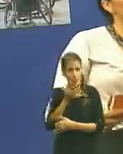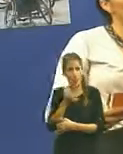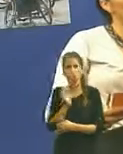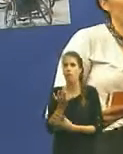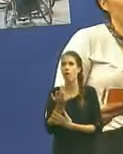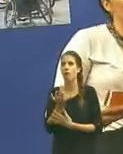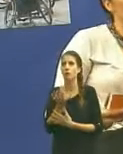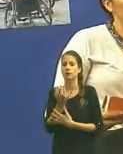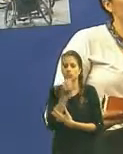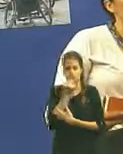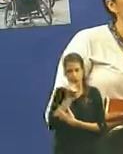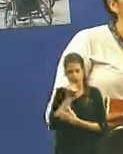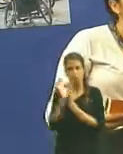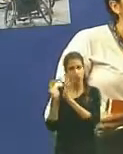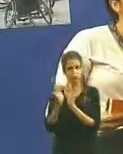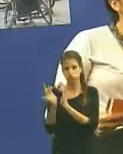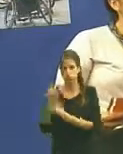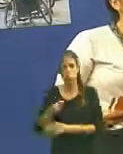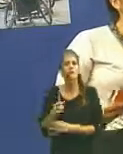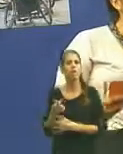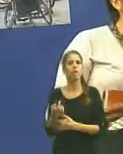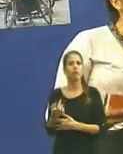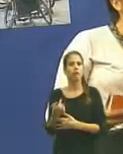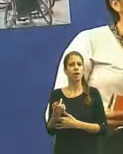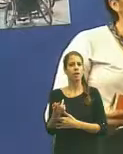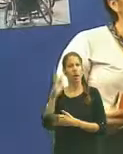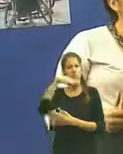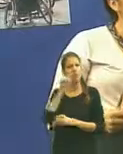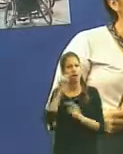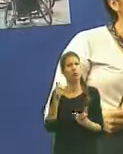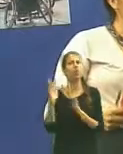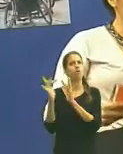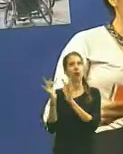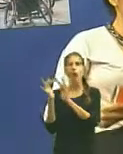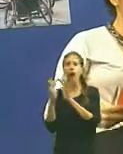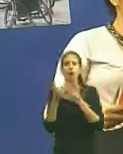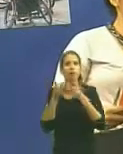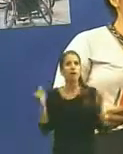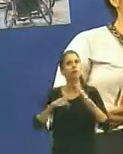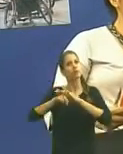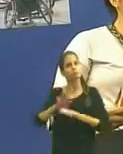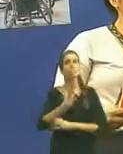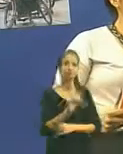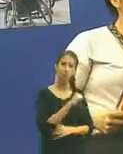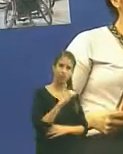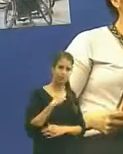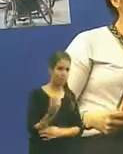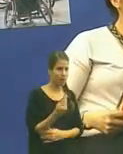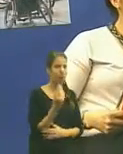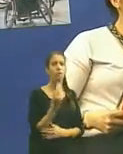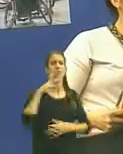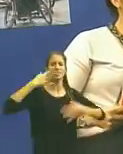notan por ejemplo los padres, los familiares más directos, realmente comienzan a ver esos resultados muchísimo en el autoestima, en la seguridad en sí